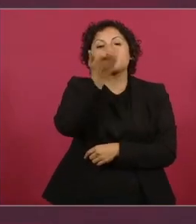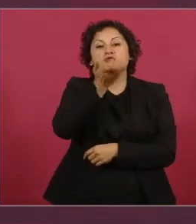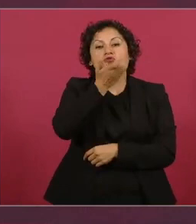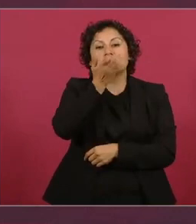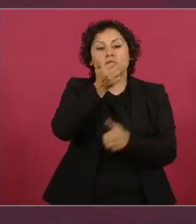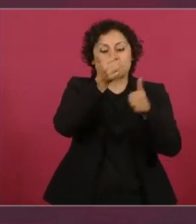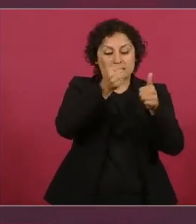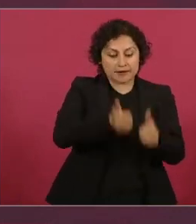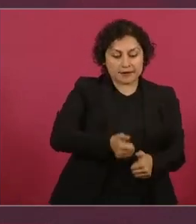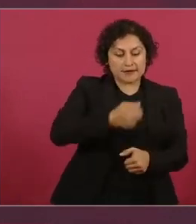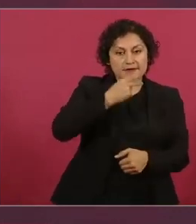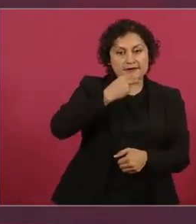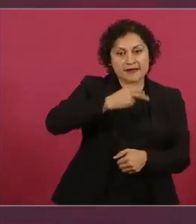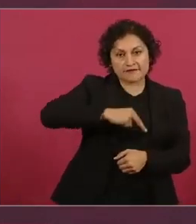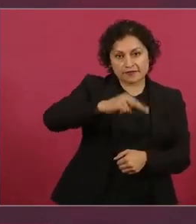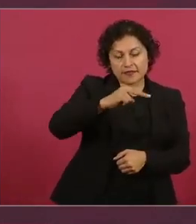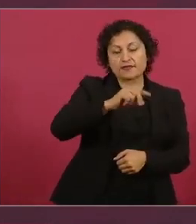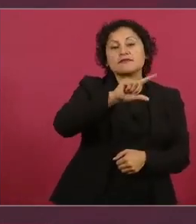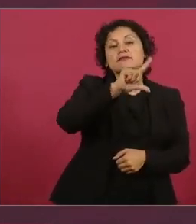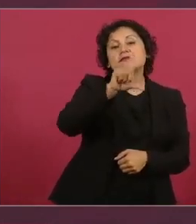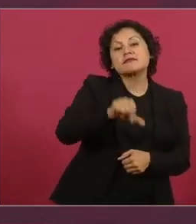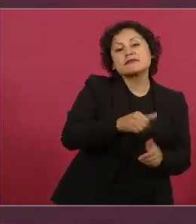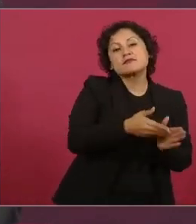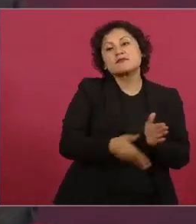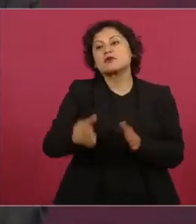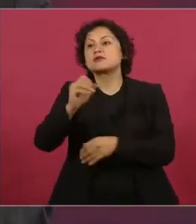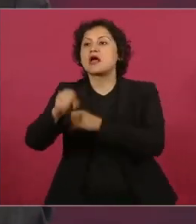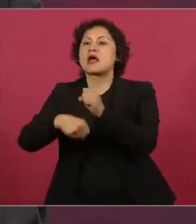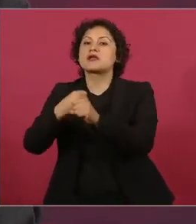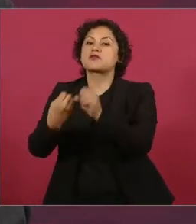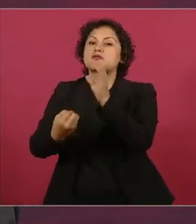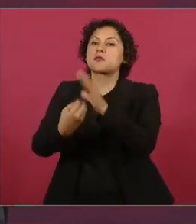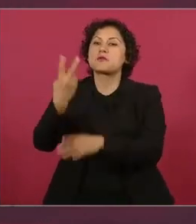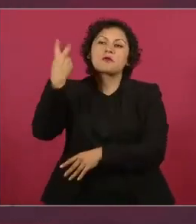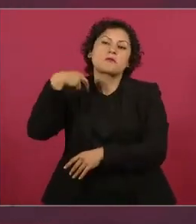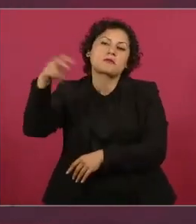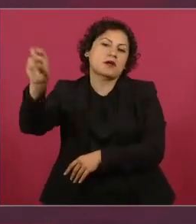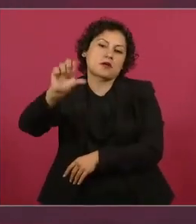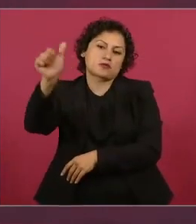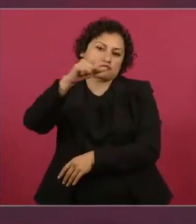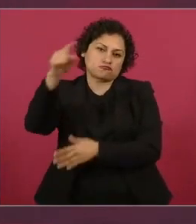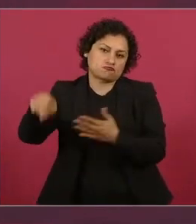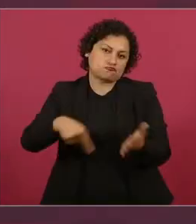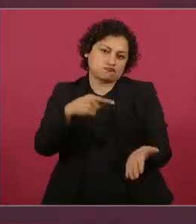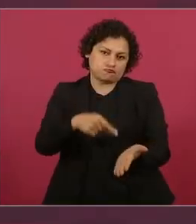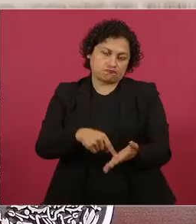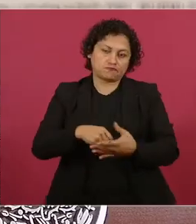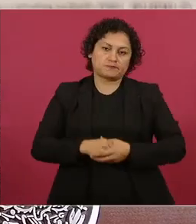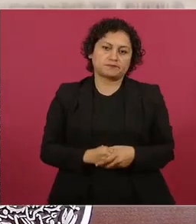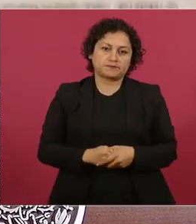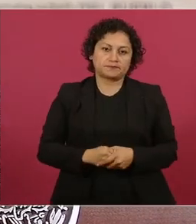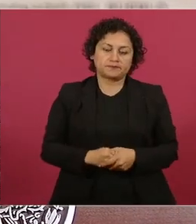sí, puede ser en cualquier lugar. Entonces,